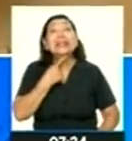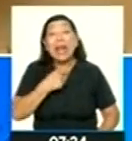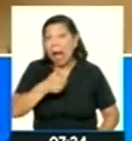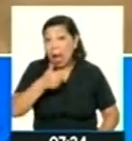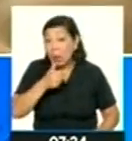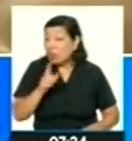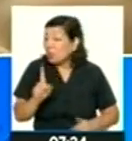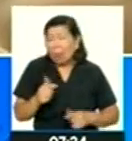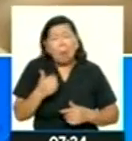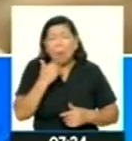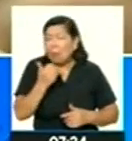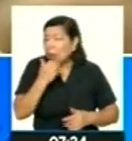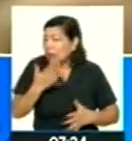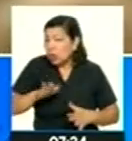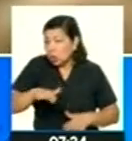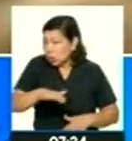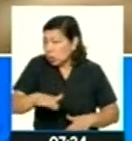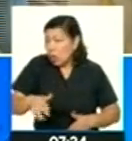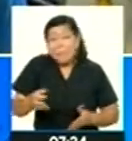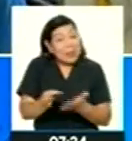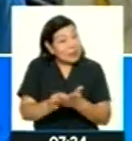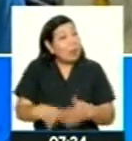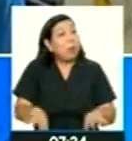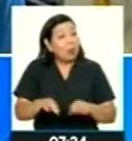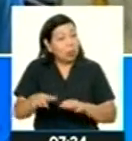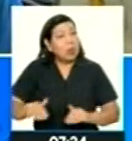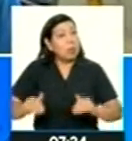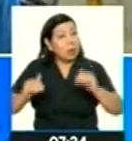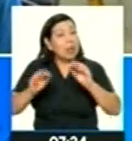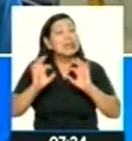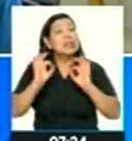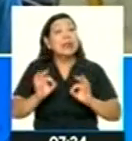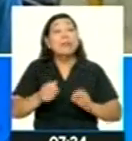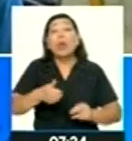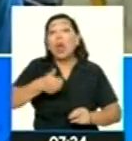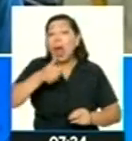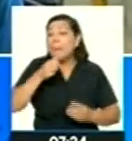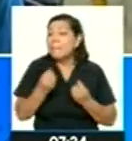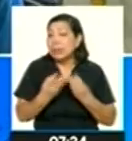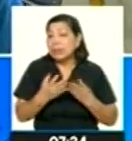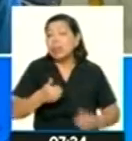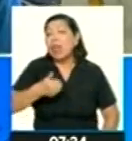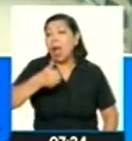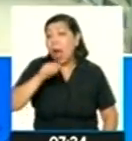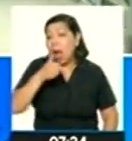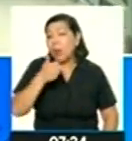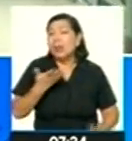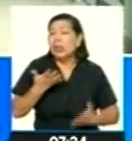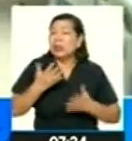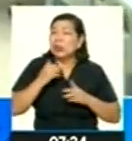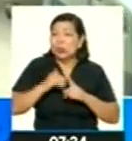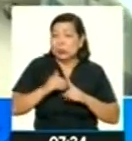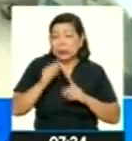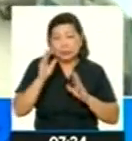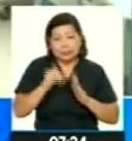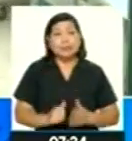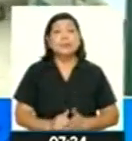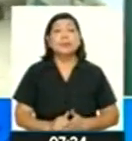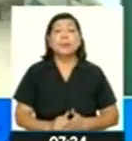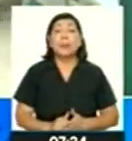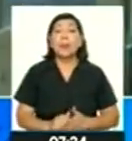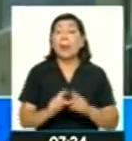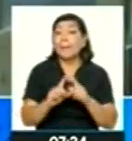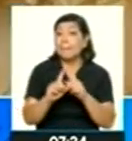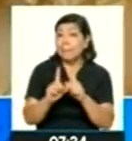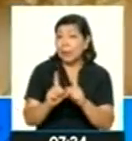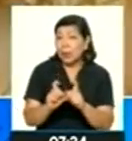no tenga sed, los niños pequeños y mayores, hay que administrarle líquidos para evitar la deshidratación. Ahora, bueno, en realidad es